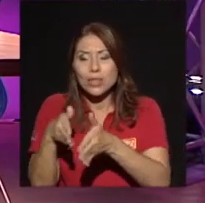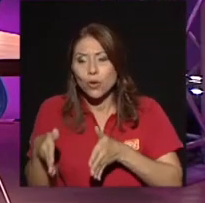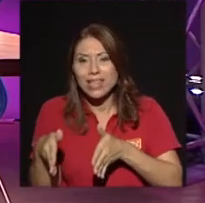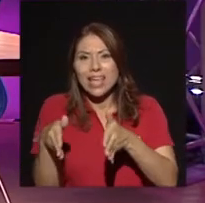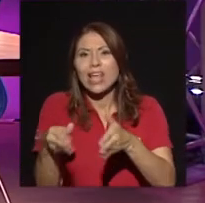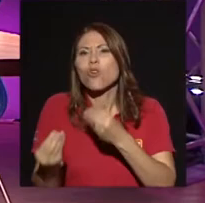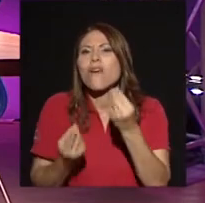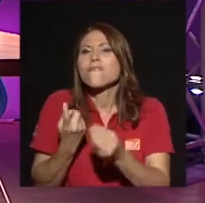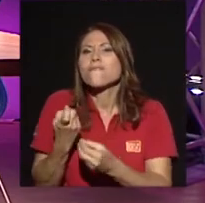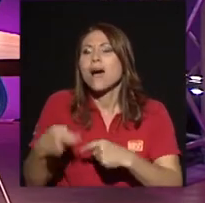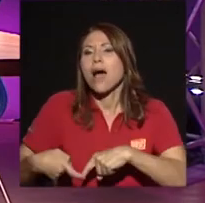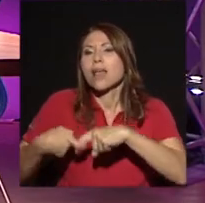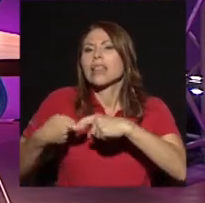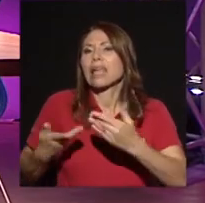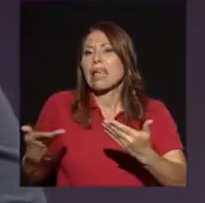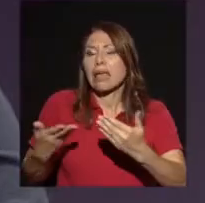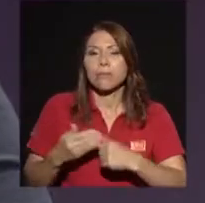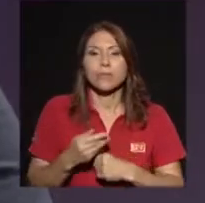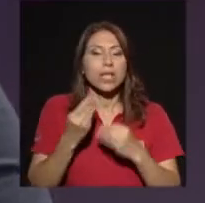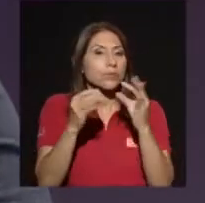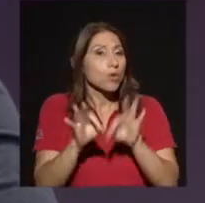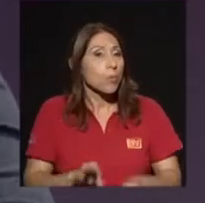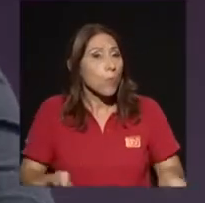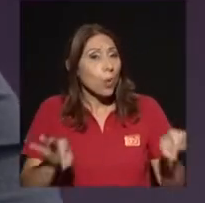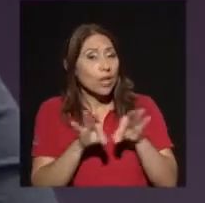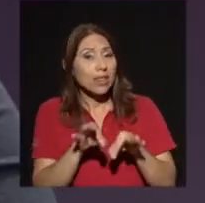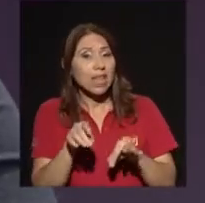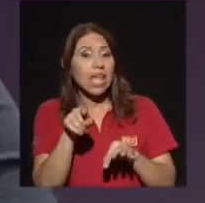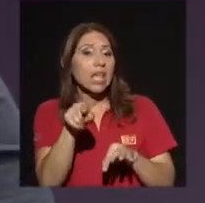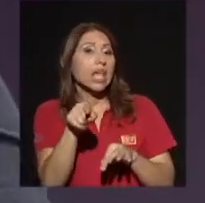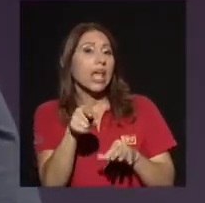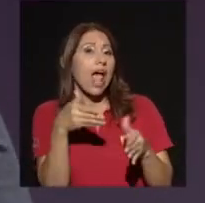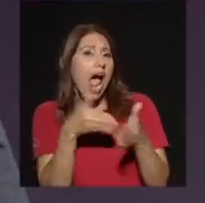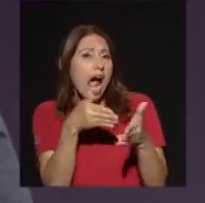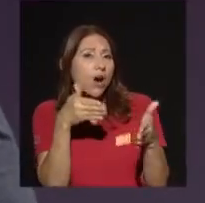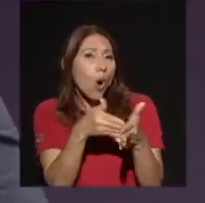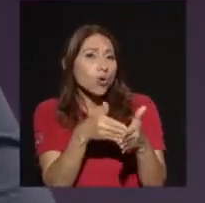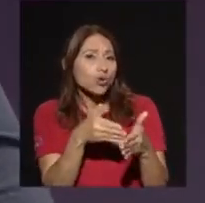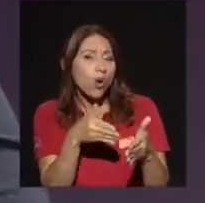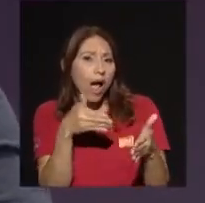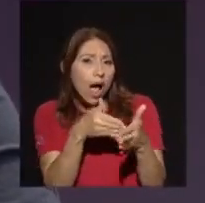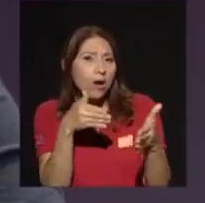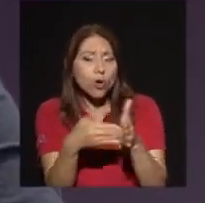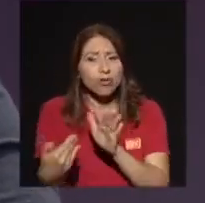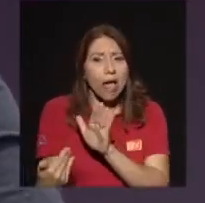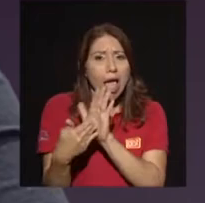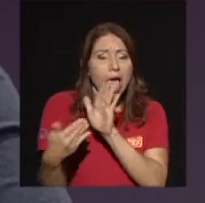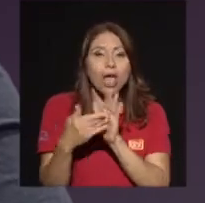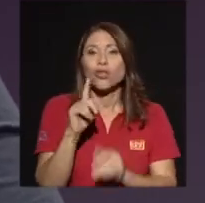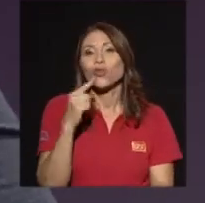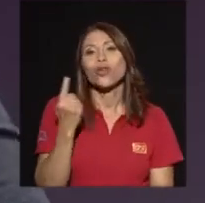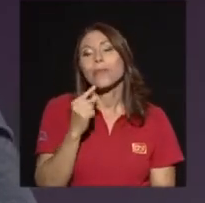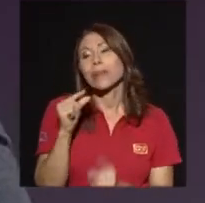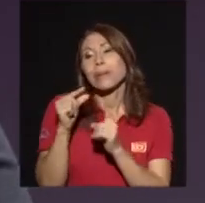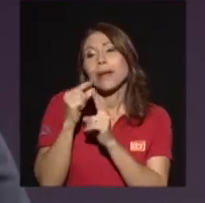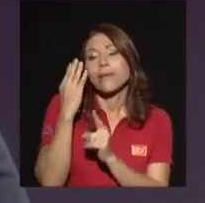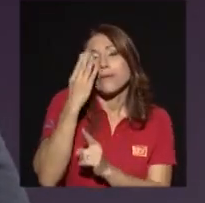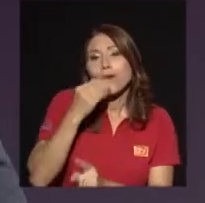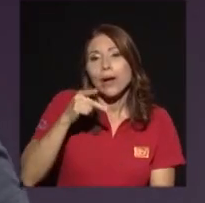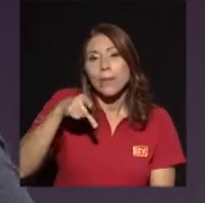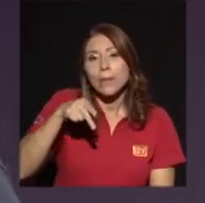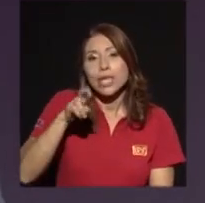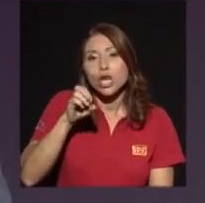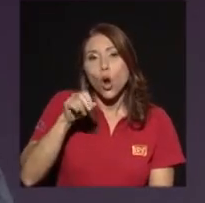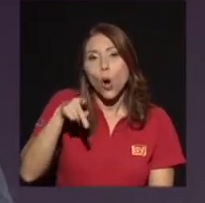parece muy importante dejar de ver el acoso como un simple piropo y verlo realmente como